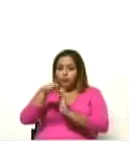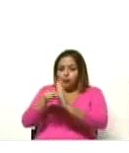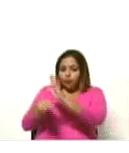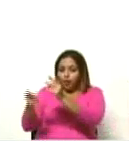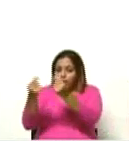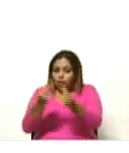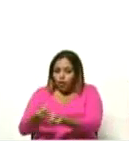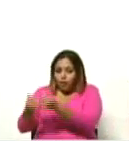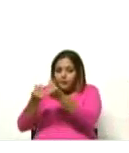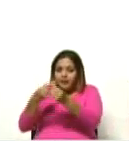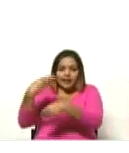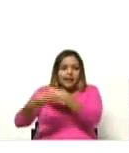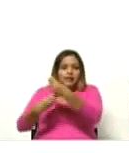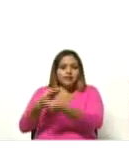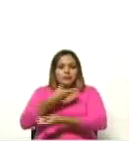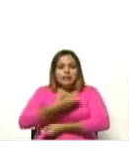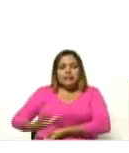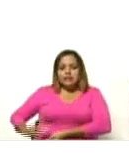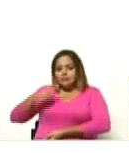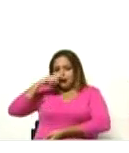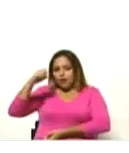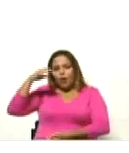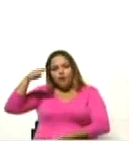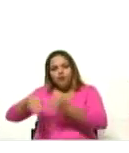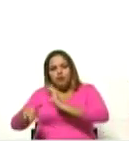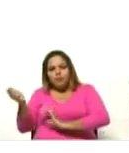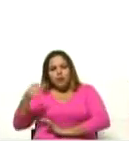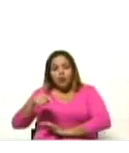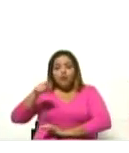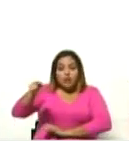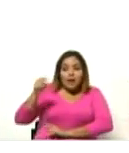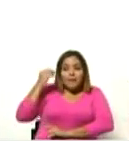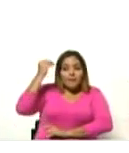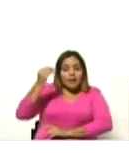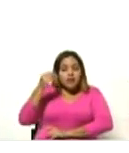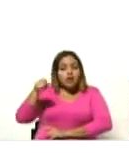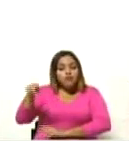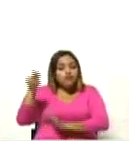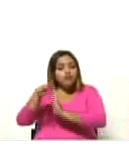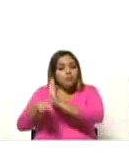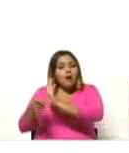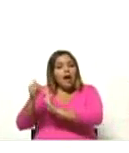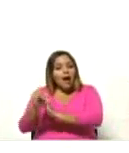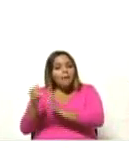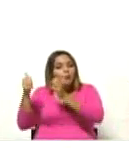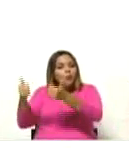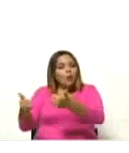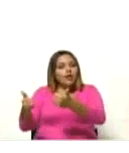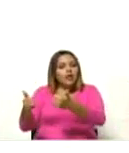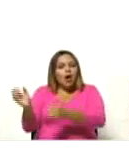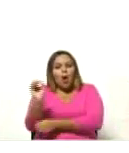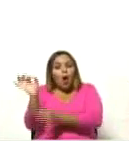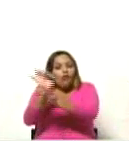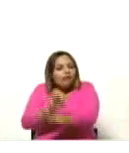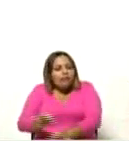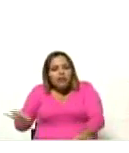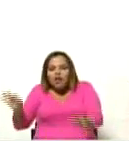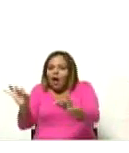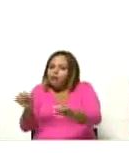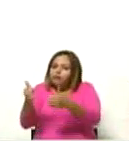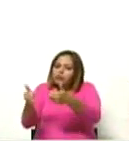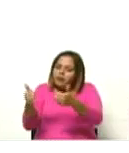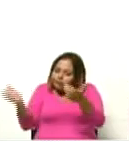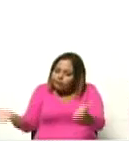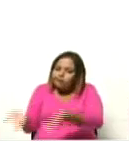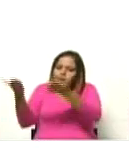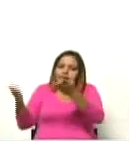el presidente Maduro en los últimos meses, ¿usted considera que estas medidas han sido efectivas o nada efectivas para impulsar el